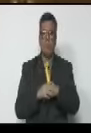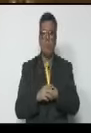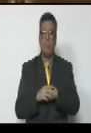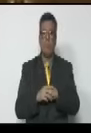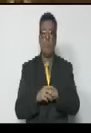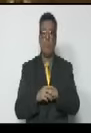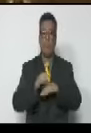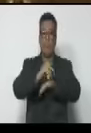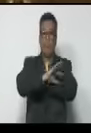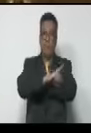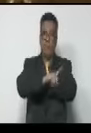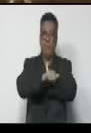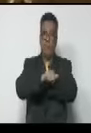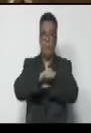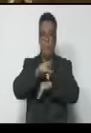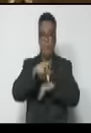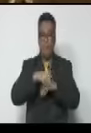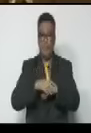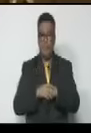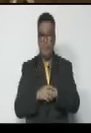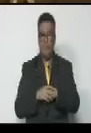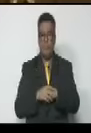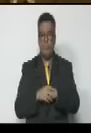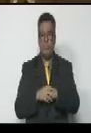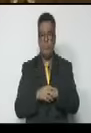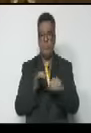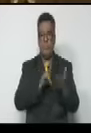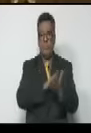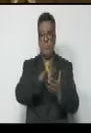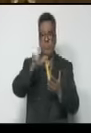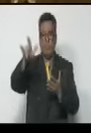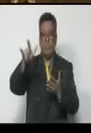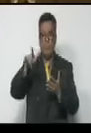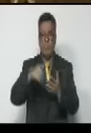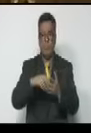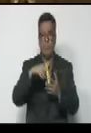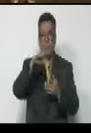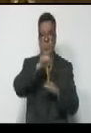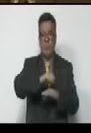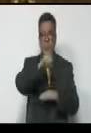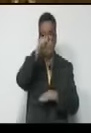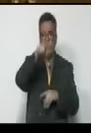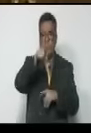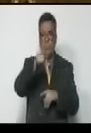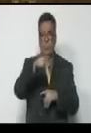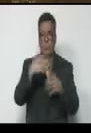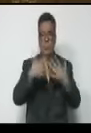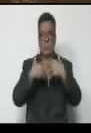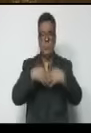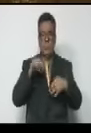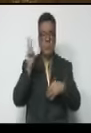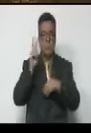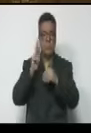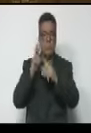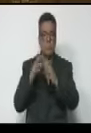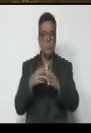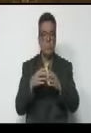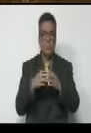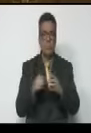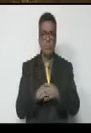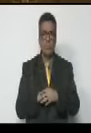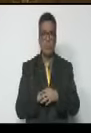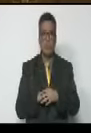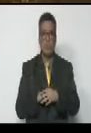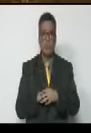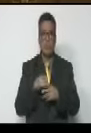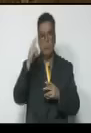de hurto, de robo del avión de Entrasur, que es una empresa venezolana.